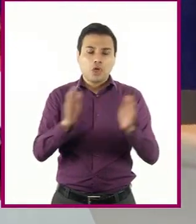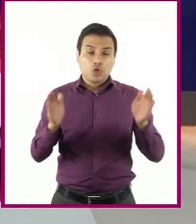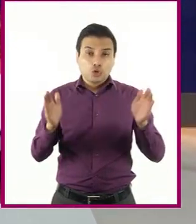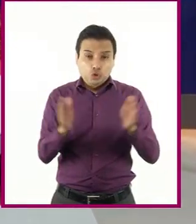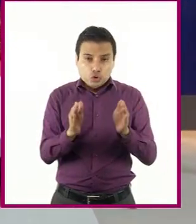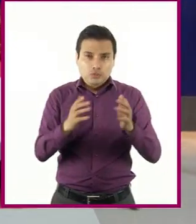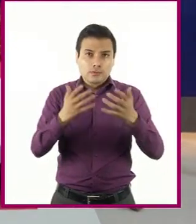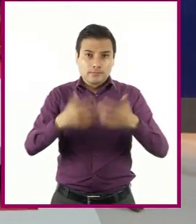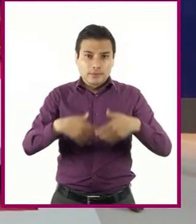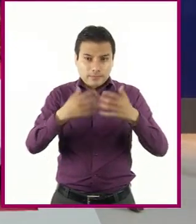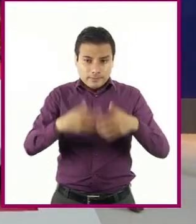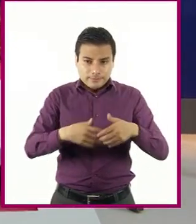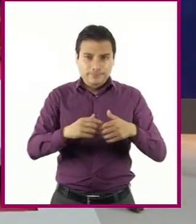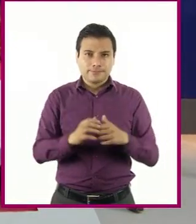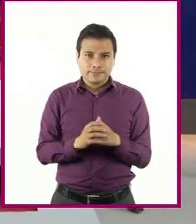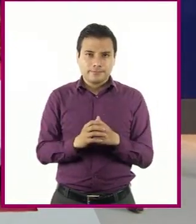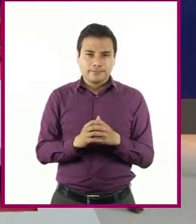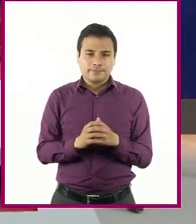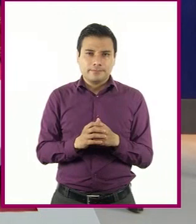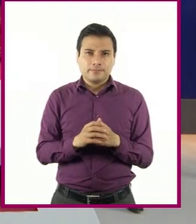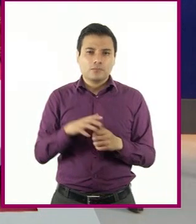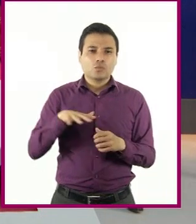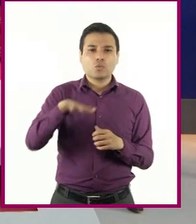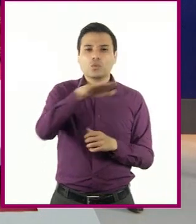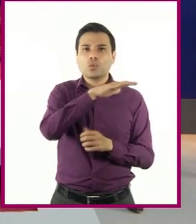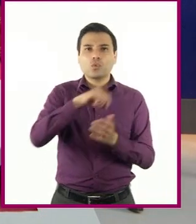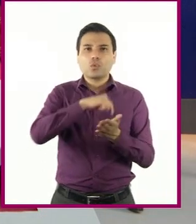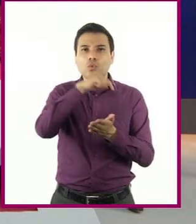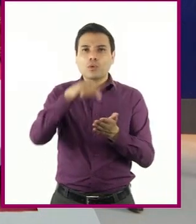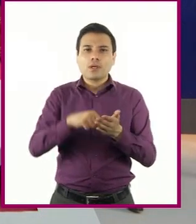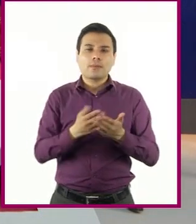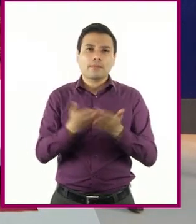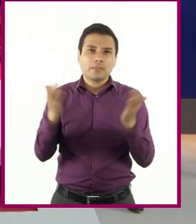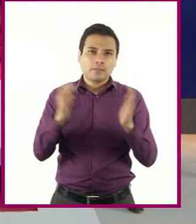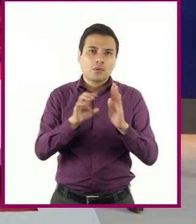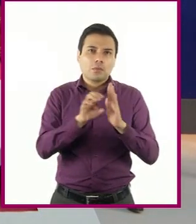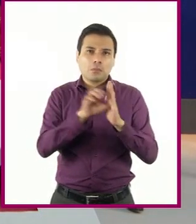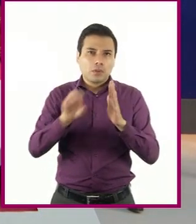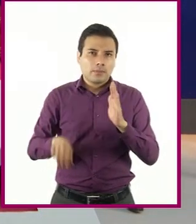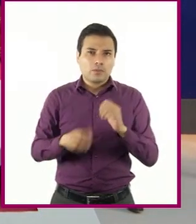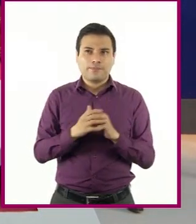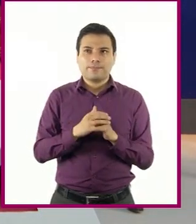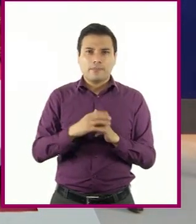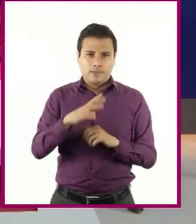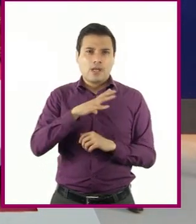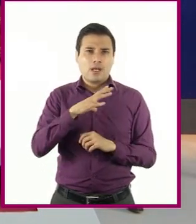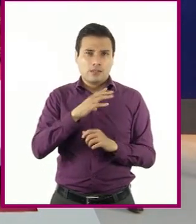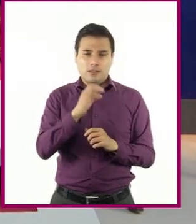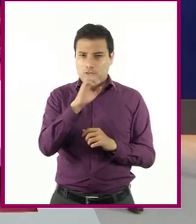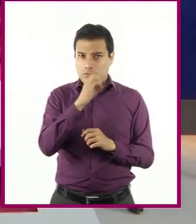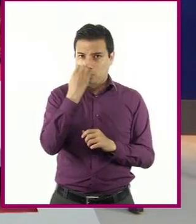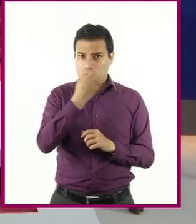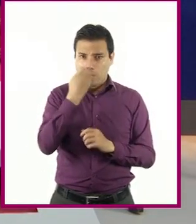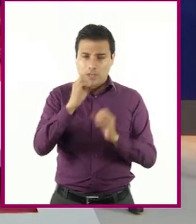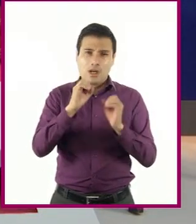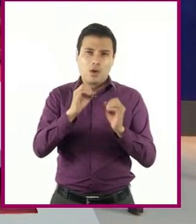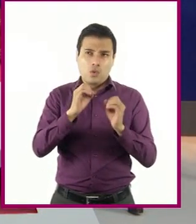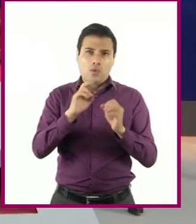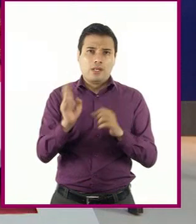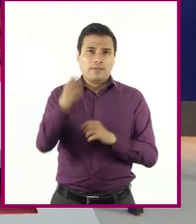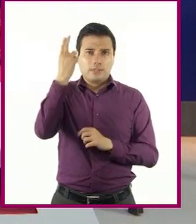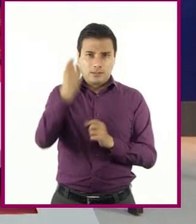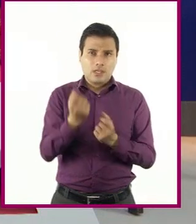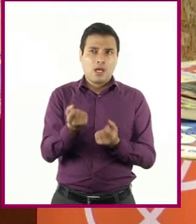manera muy focalizada. Imagina una escuela o universidad que tenga su propia historieta interna, donde los